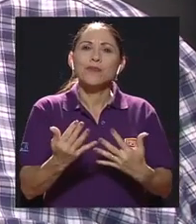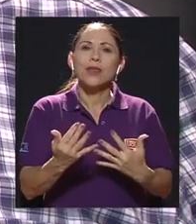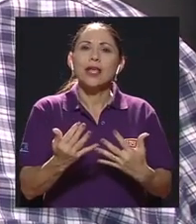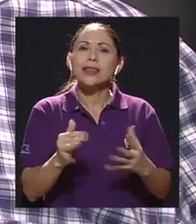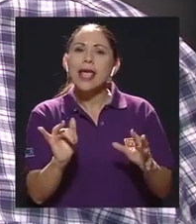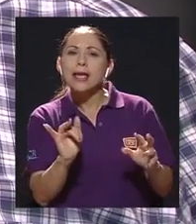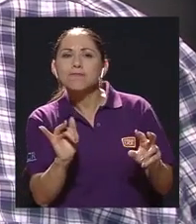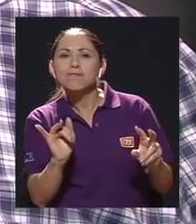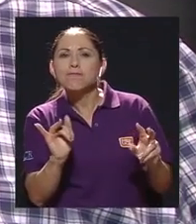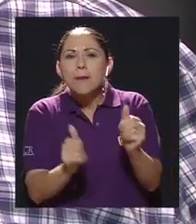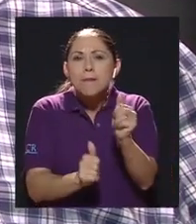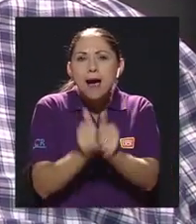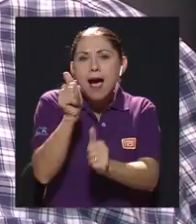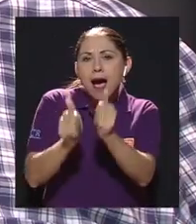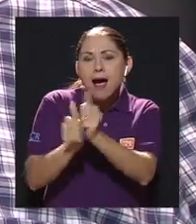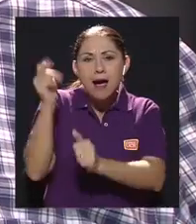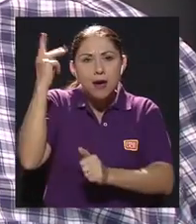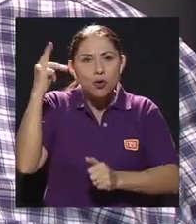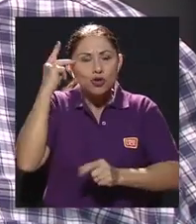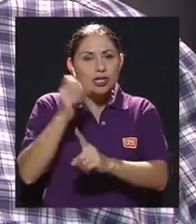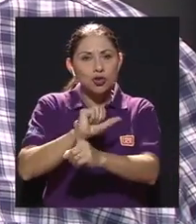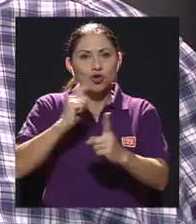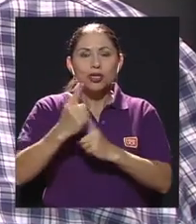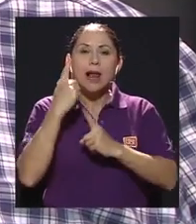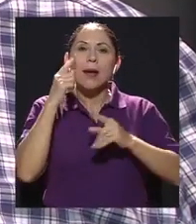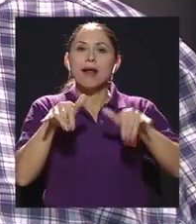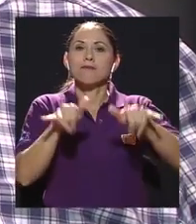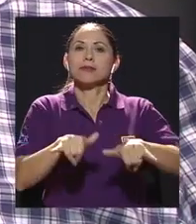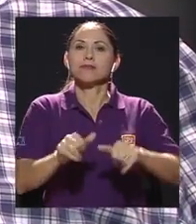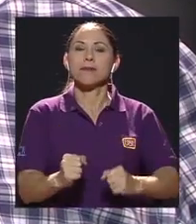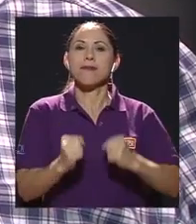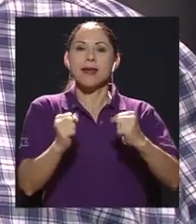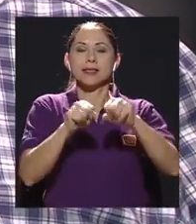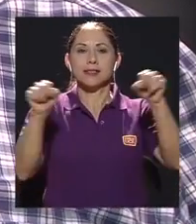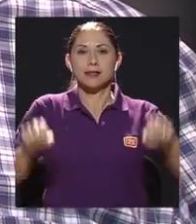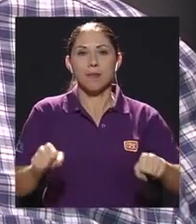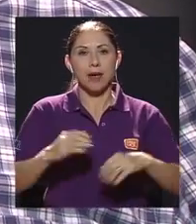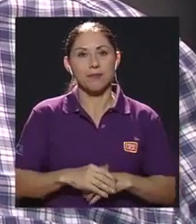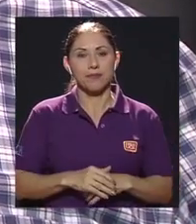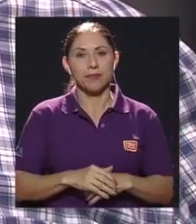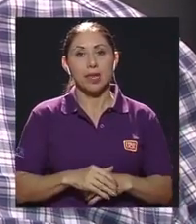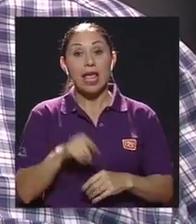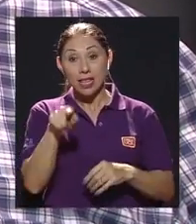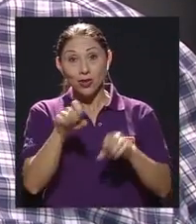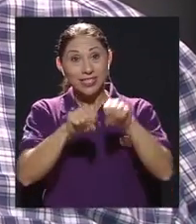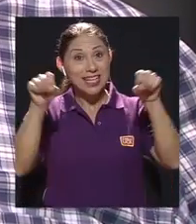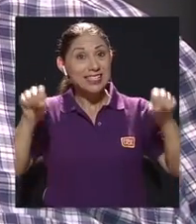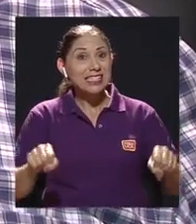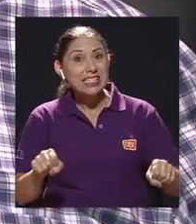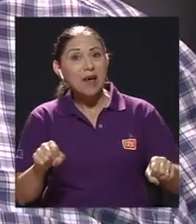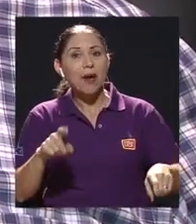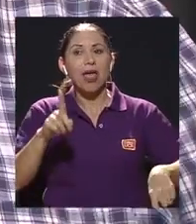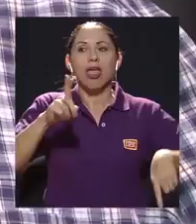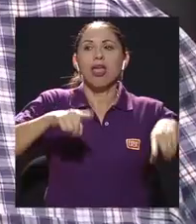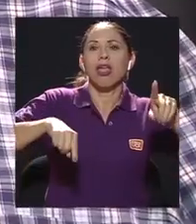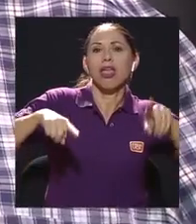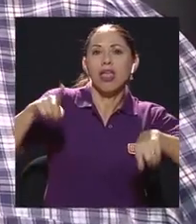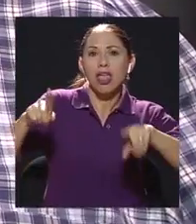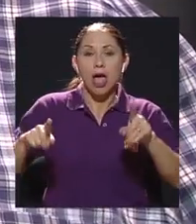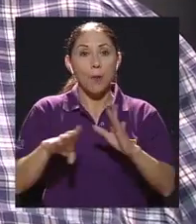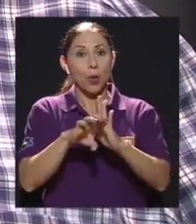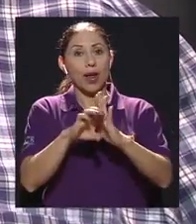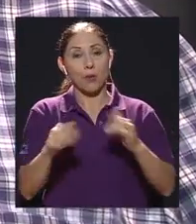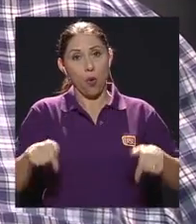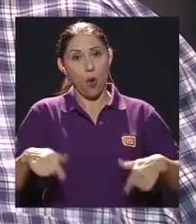mayoría política y social que le dé estabilidad al sistema. Entonces, el sistema es volátil. Al día de hoy, por